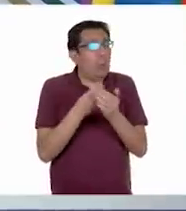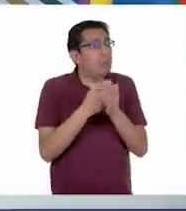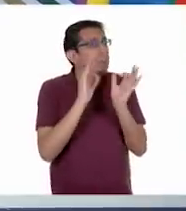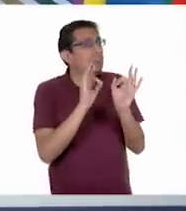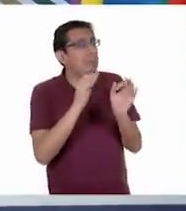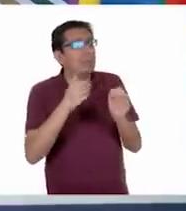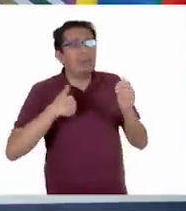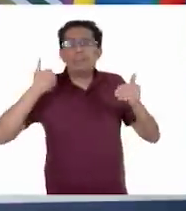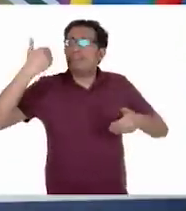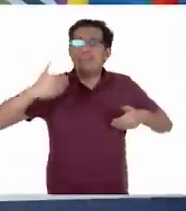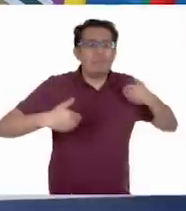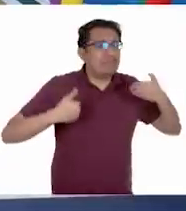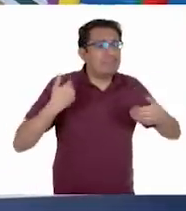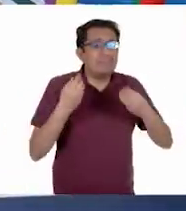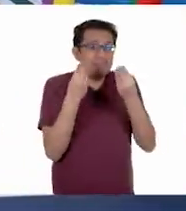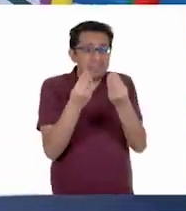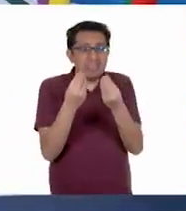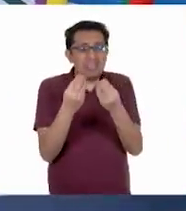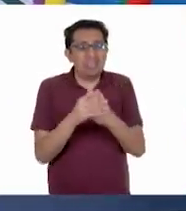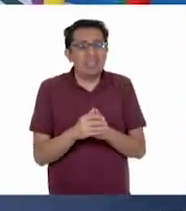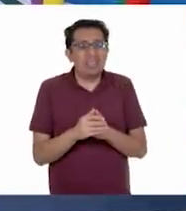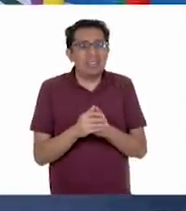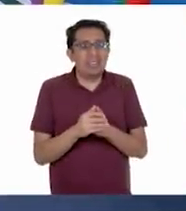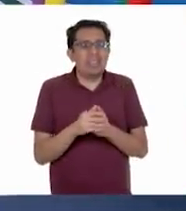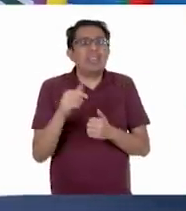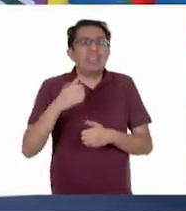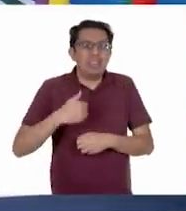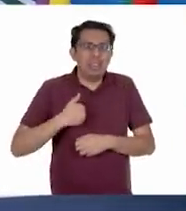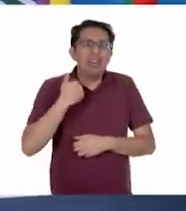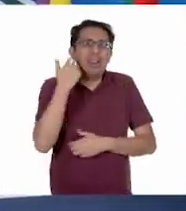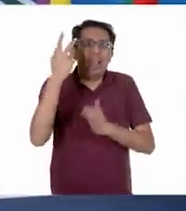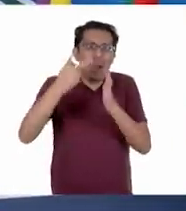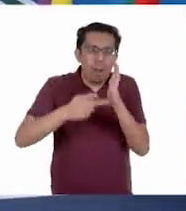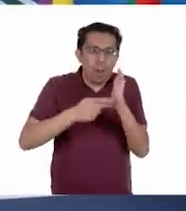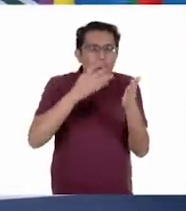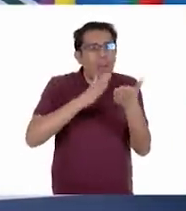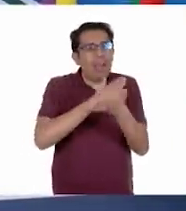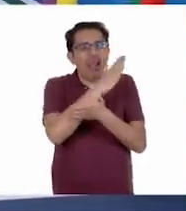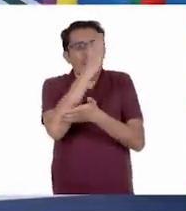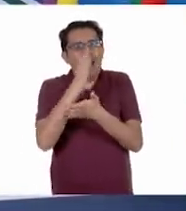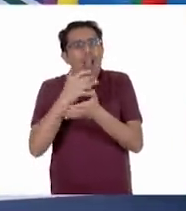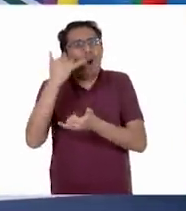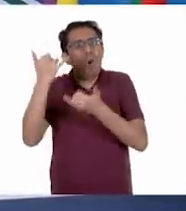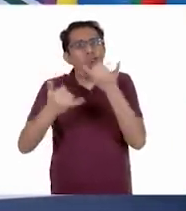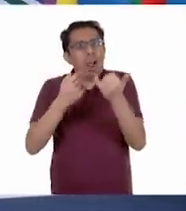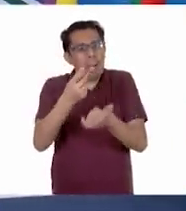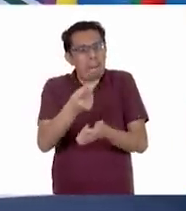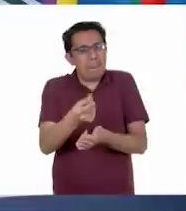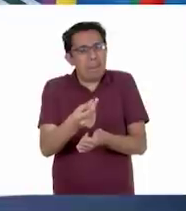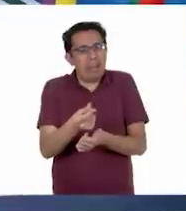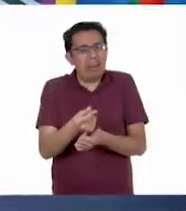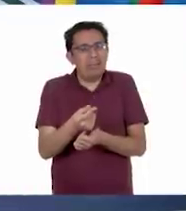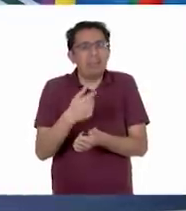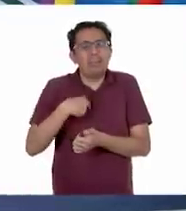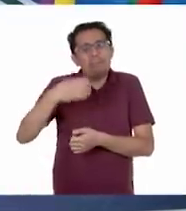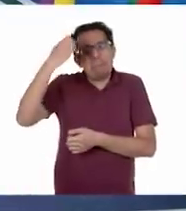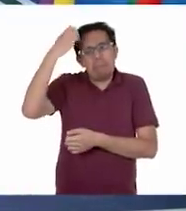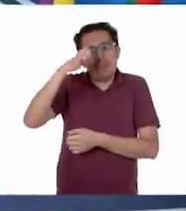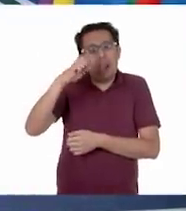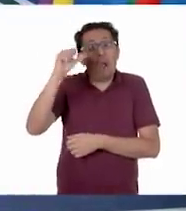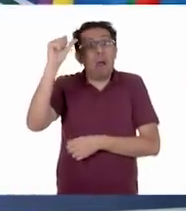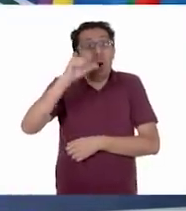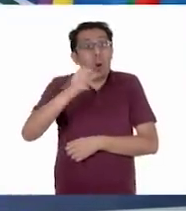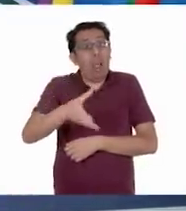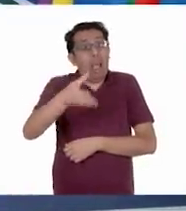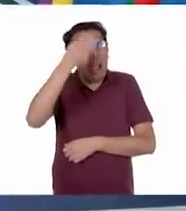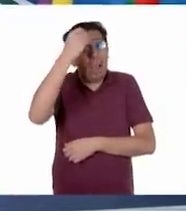Me divertí mucho. Y ya quiero regresar para jugar con Bolillo. Lo extraño mucho. Además, aprendimos muchísimo sobre